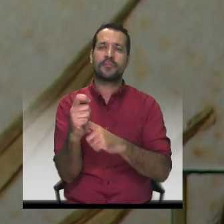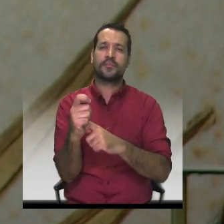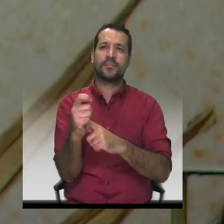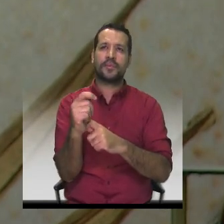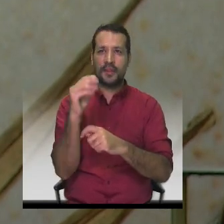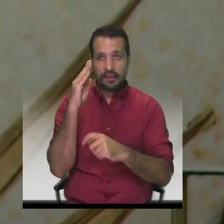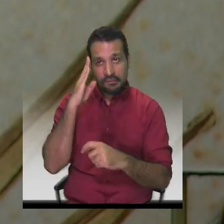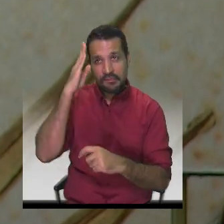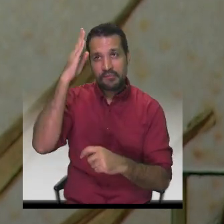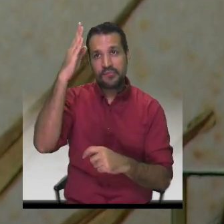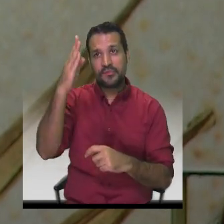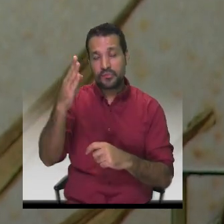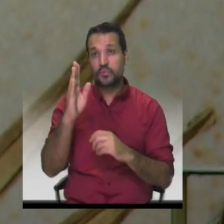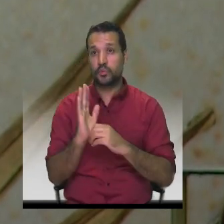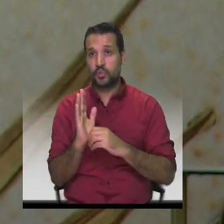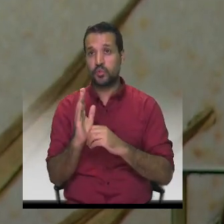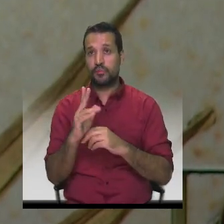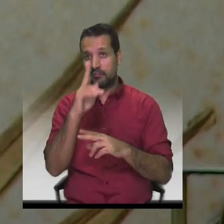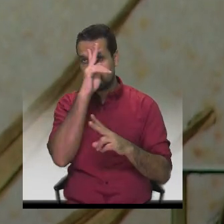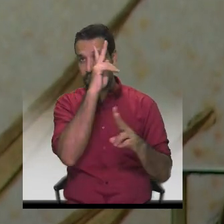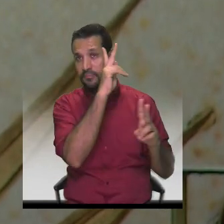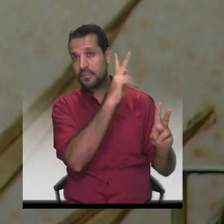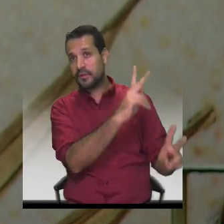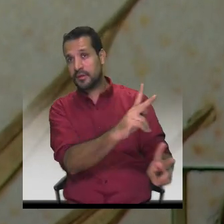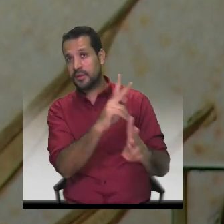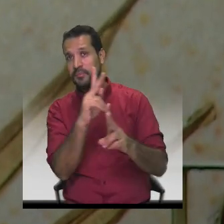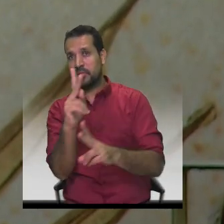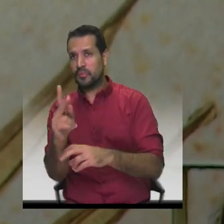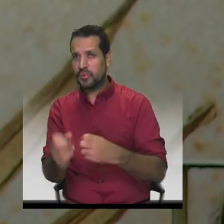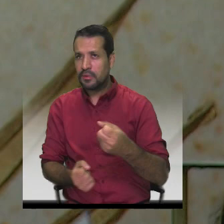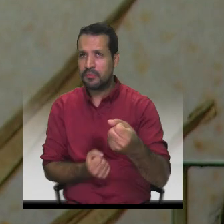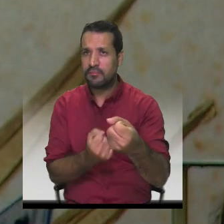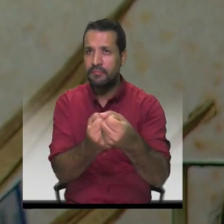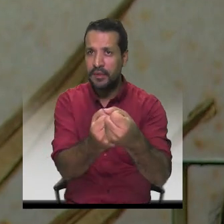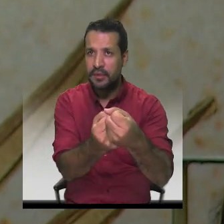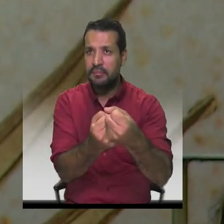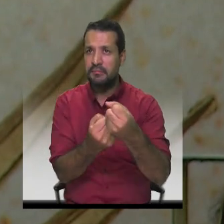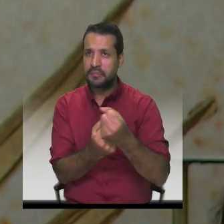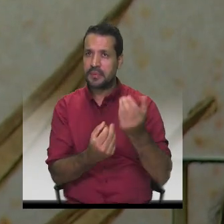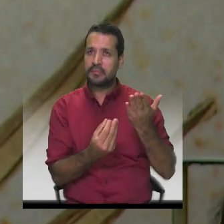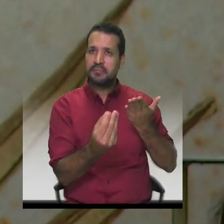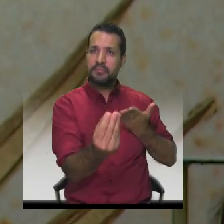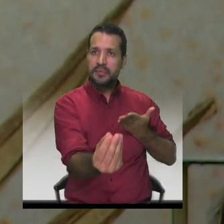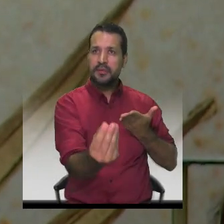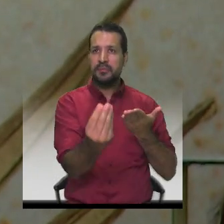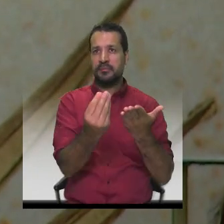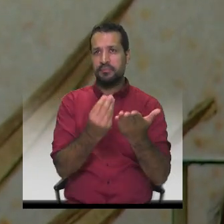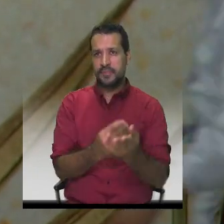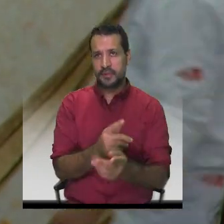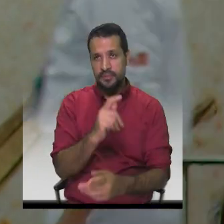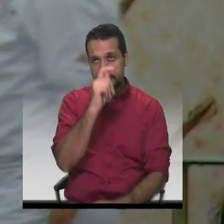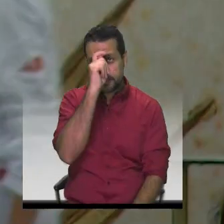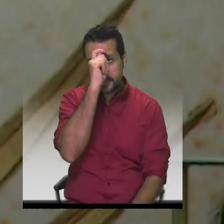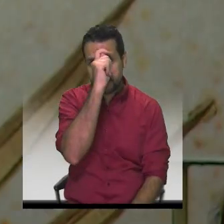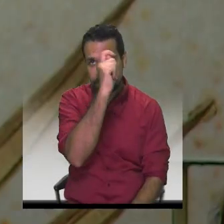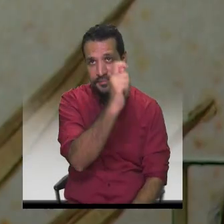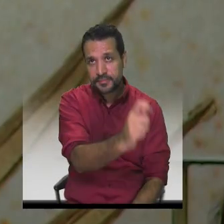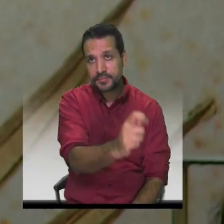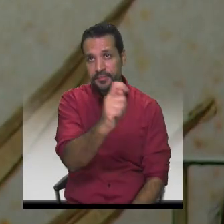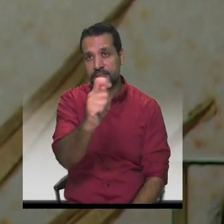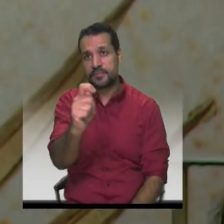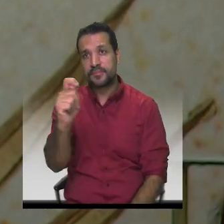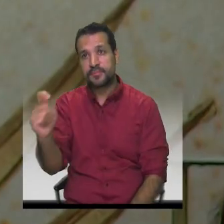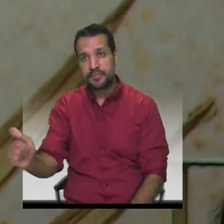el futuro, más respetuosas, colaborativas, recíprocas, que honren lo que se ha